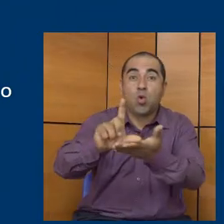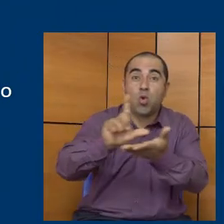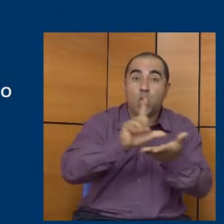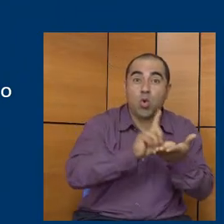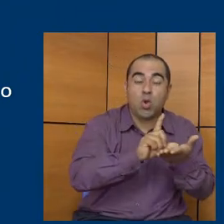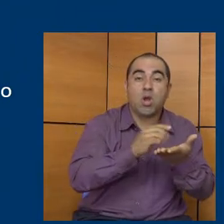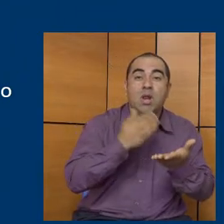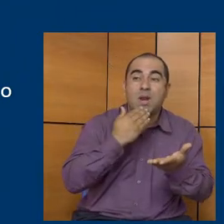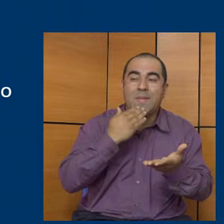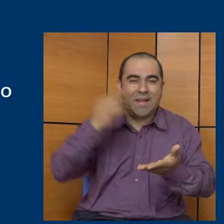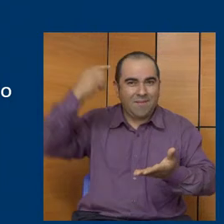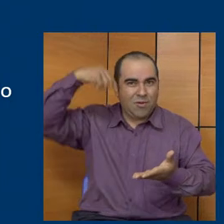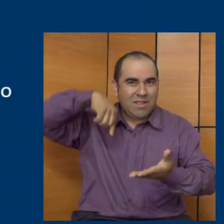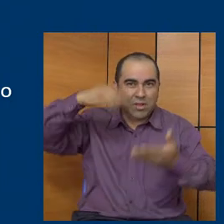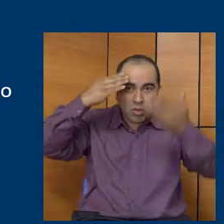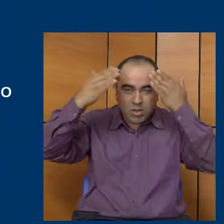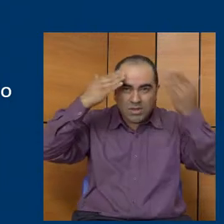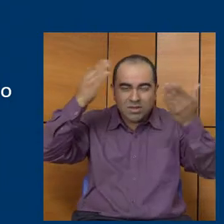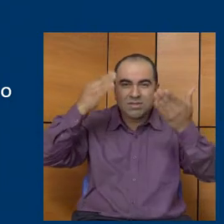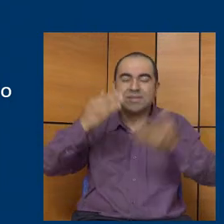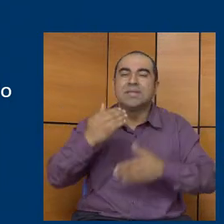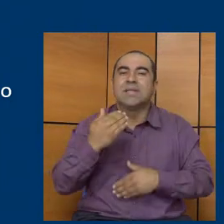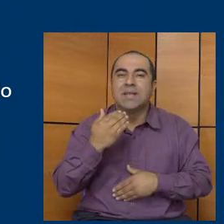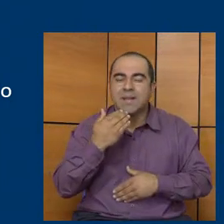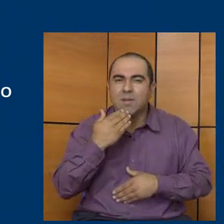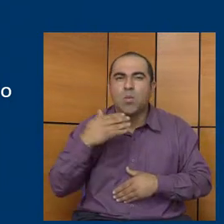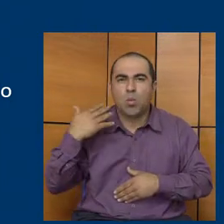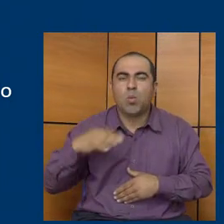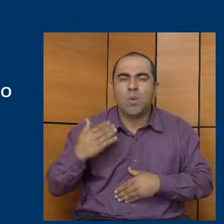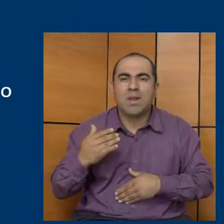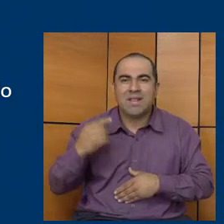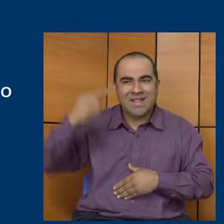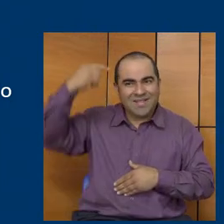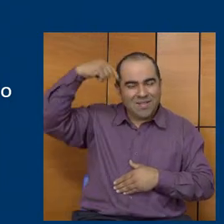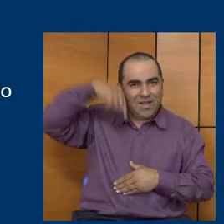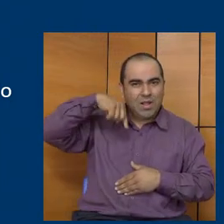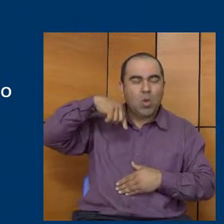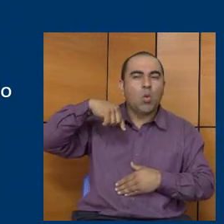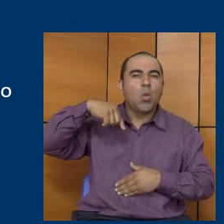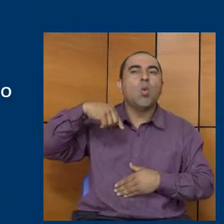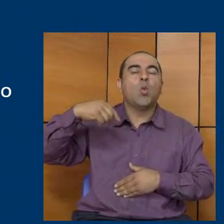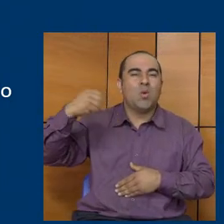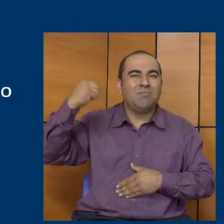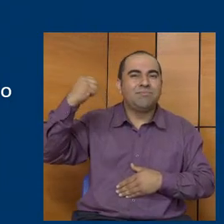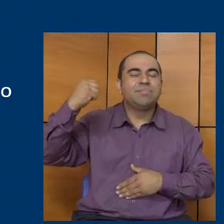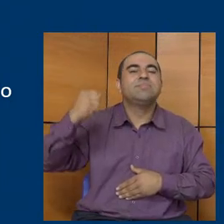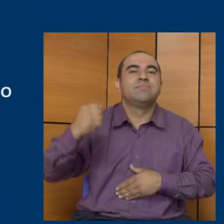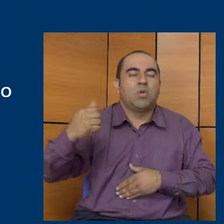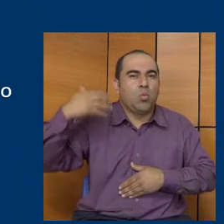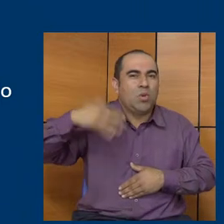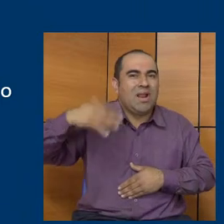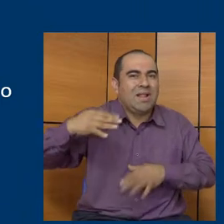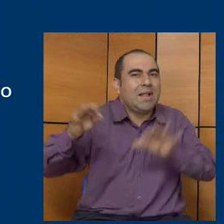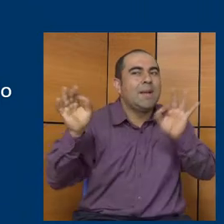pues parece que las variables psicográficas tienen un mayor poder de explicación frente